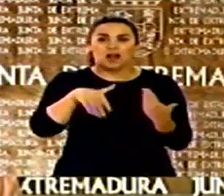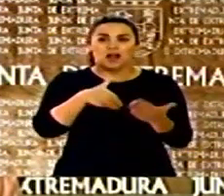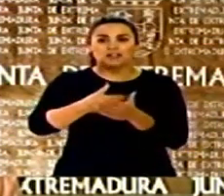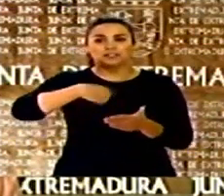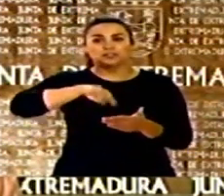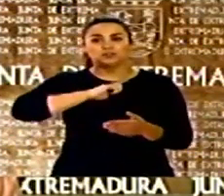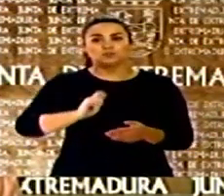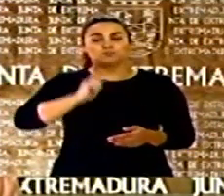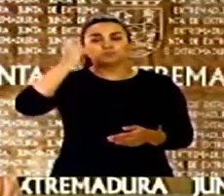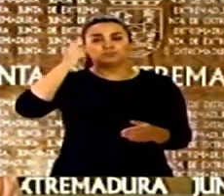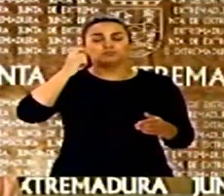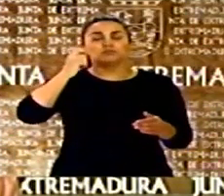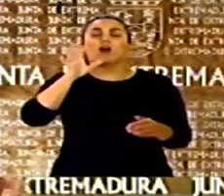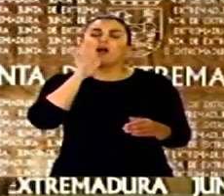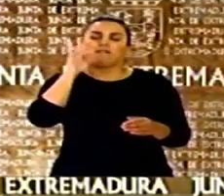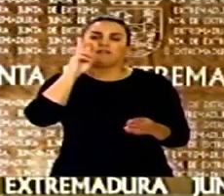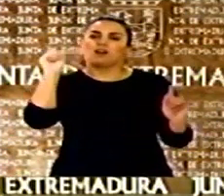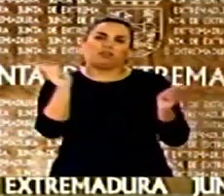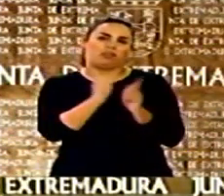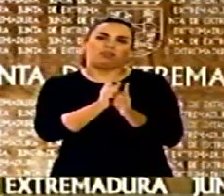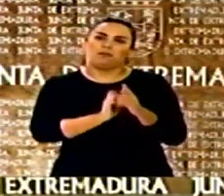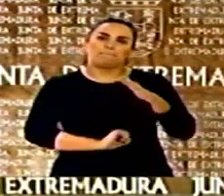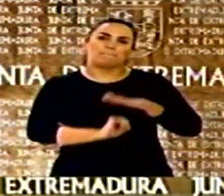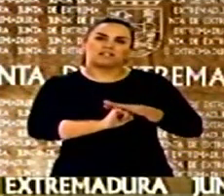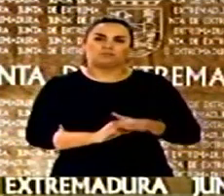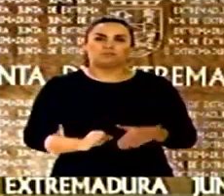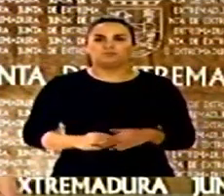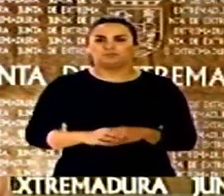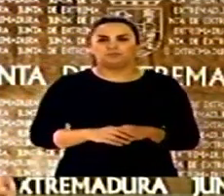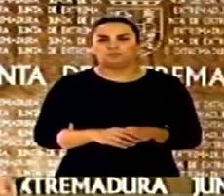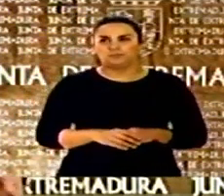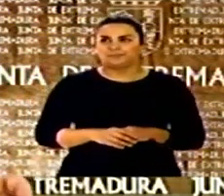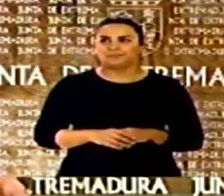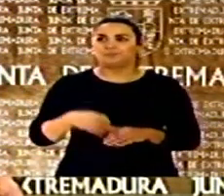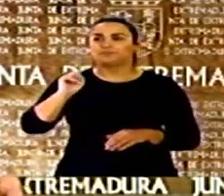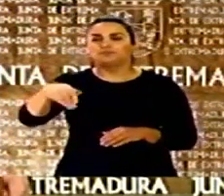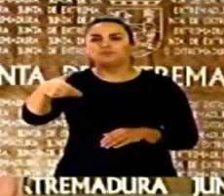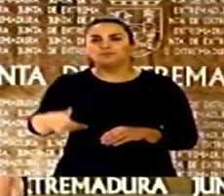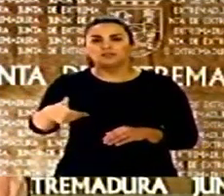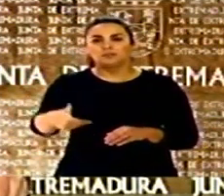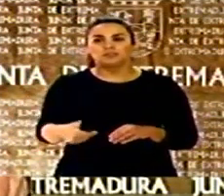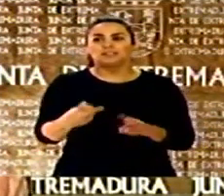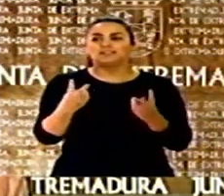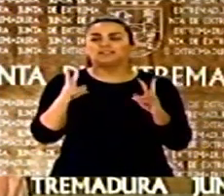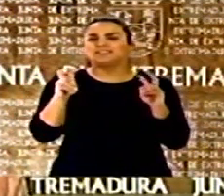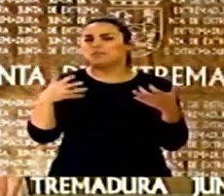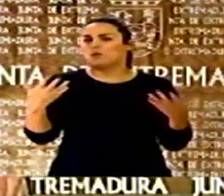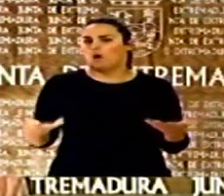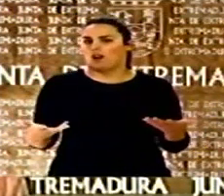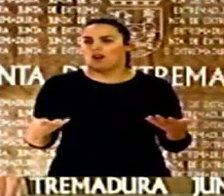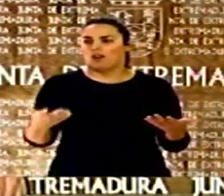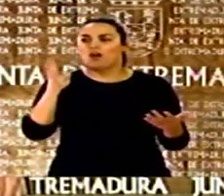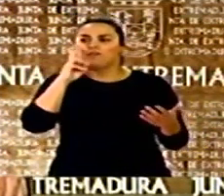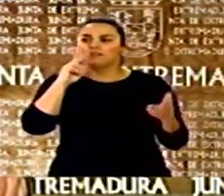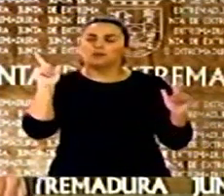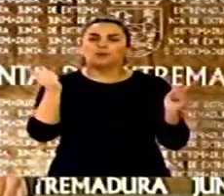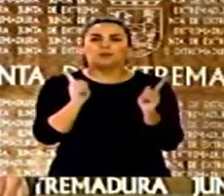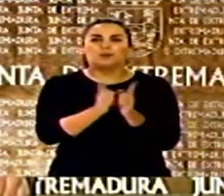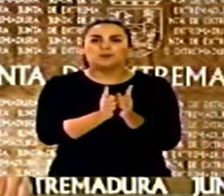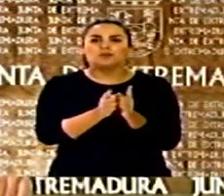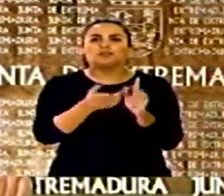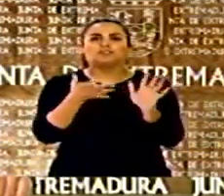espera, porque hemos pasado de 189.000 a 114.000, pero todavía hay 114.000. El tiempo medio de espera se ha reducido